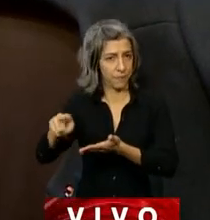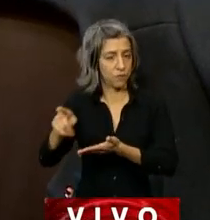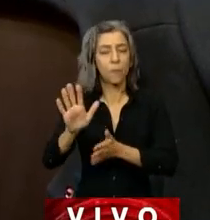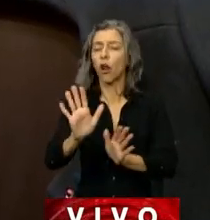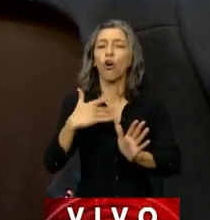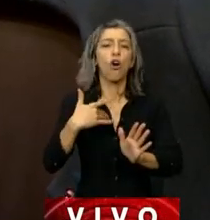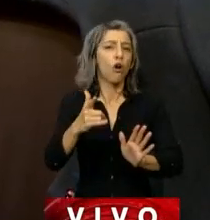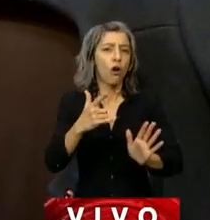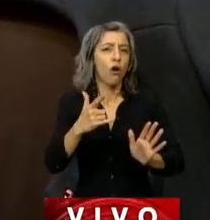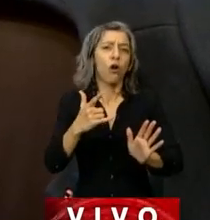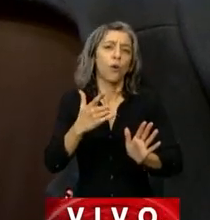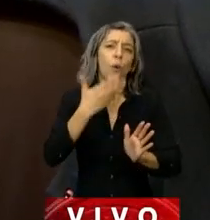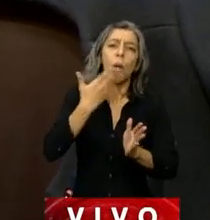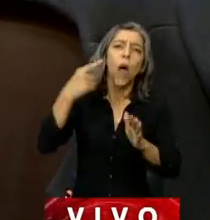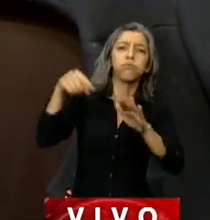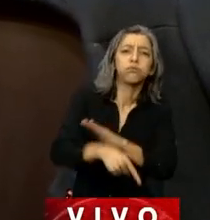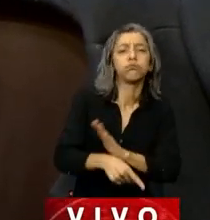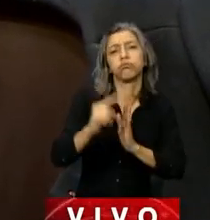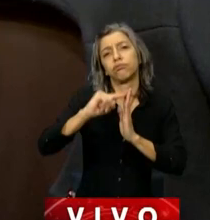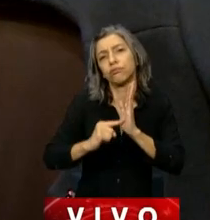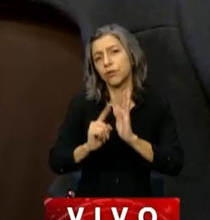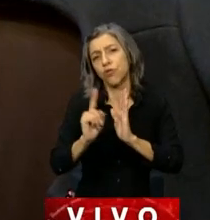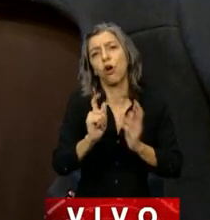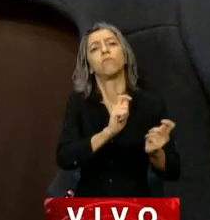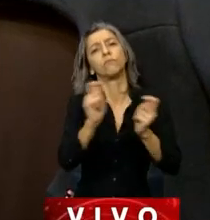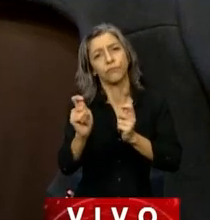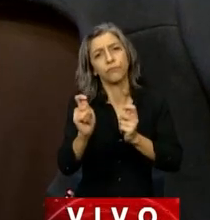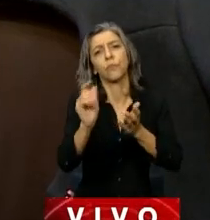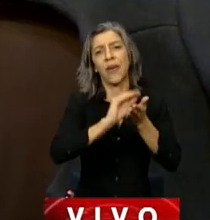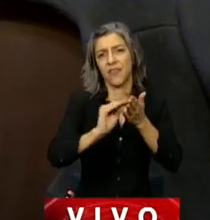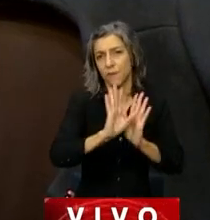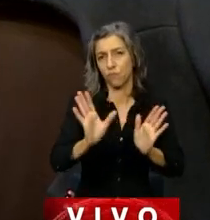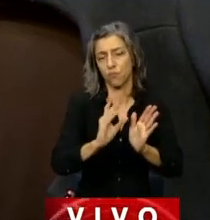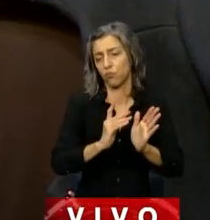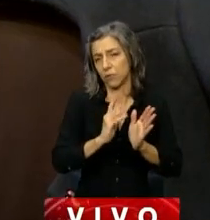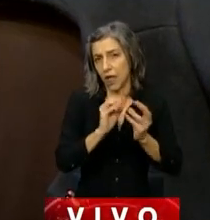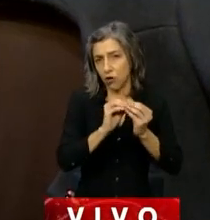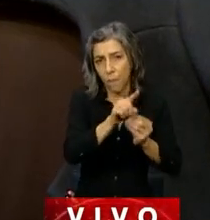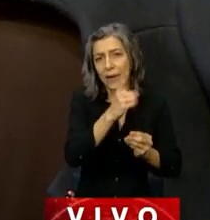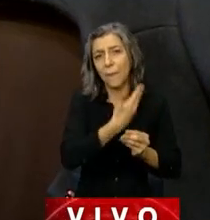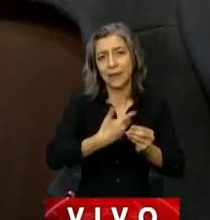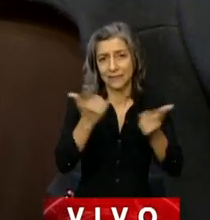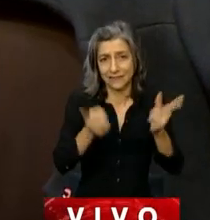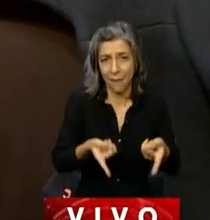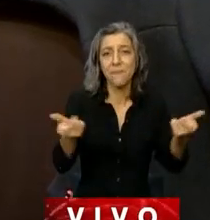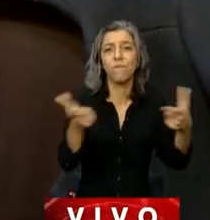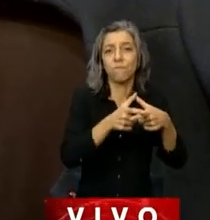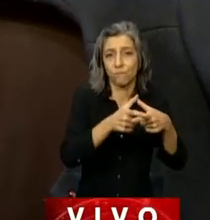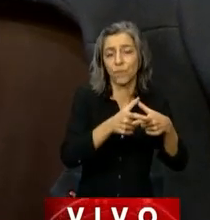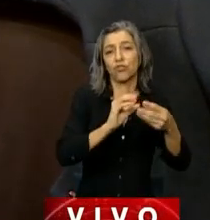sobre las cuestiones de fondo porque de ella se va a ocupar la diputada psuv y presidenta también de la comisión de